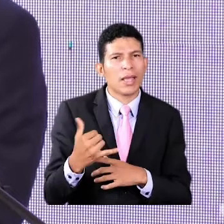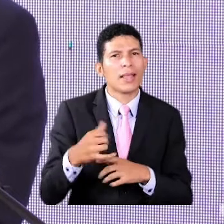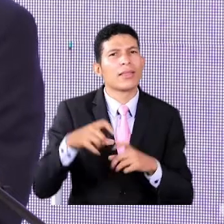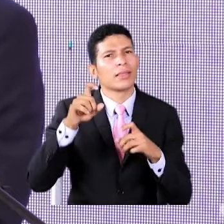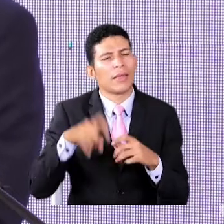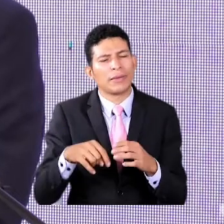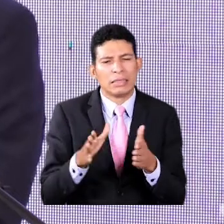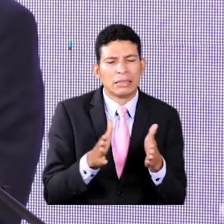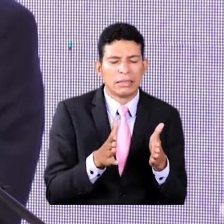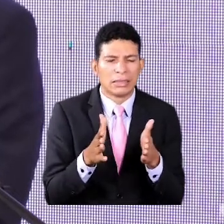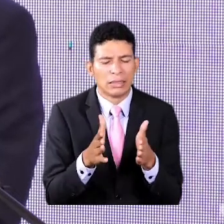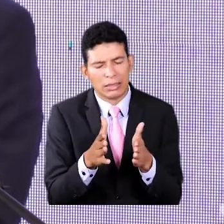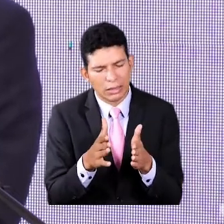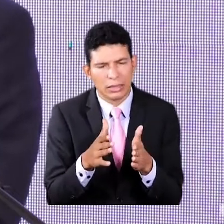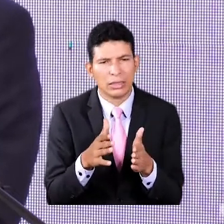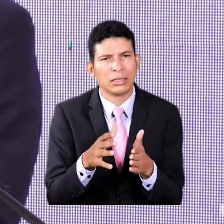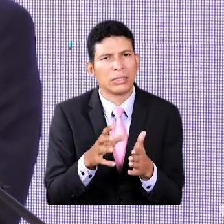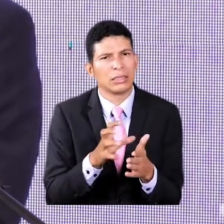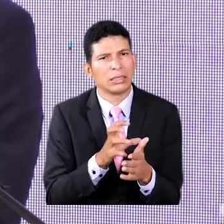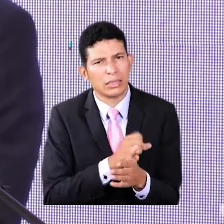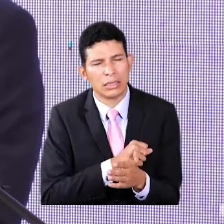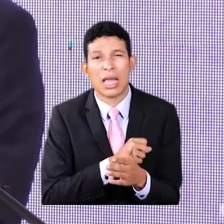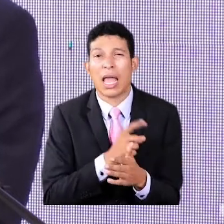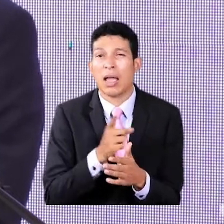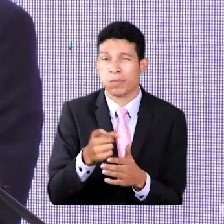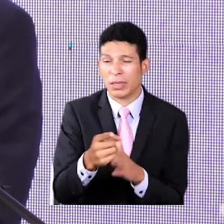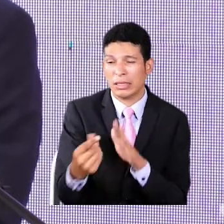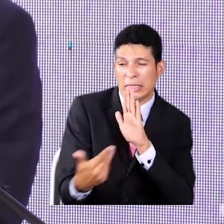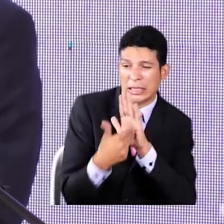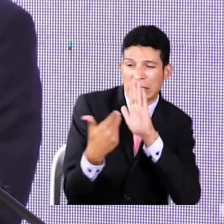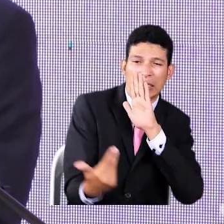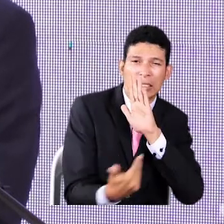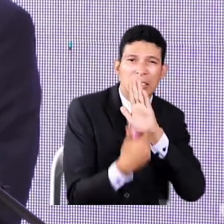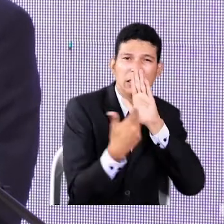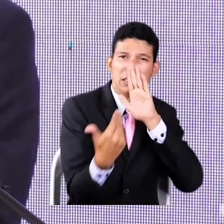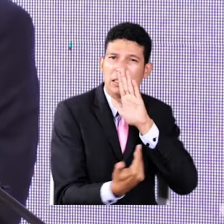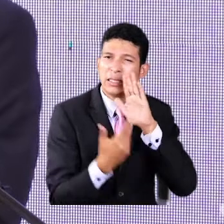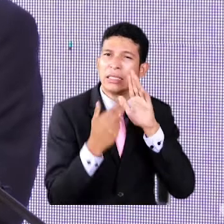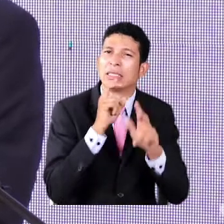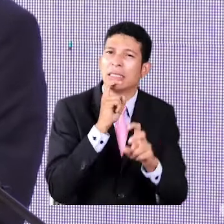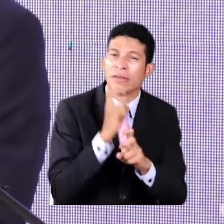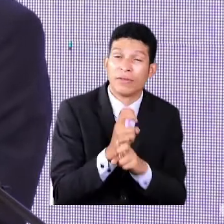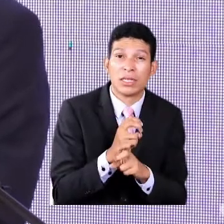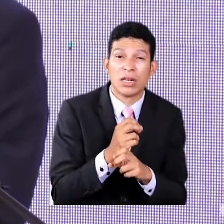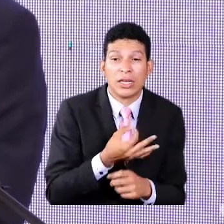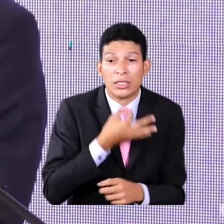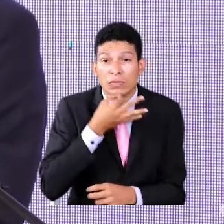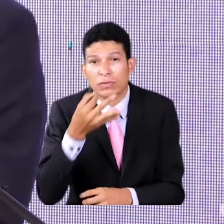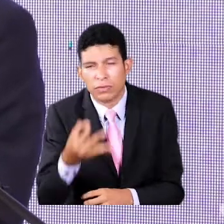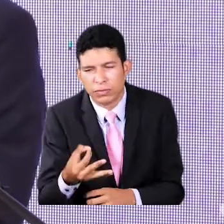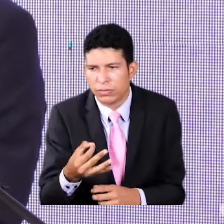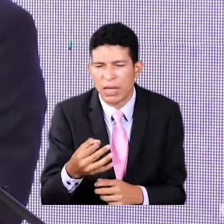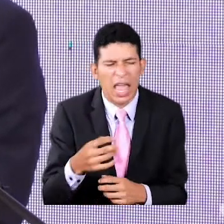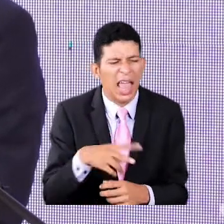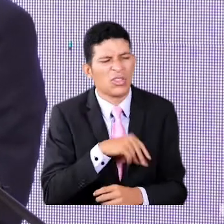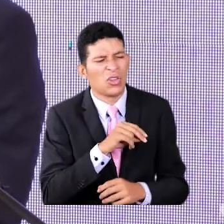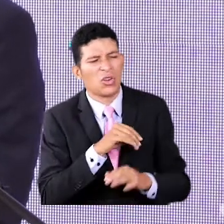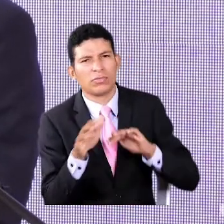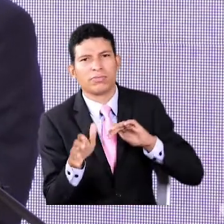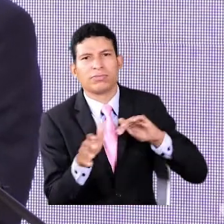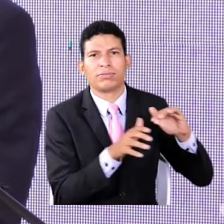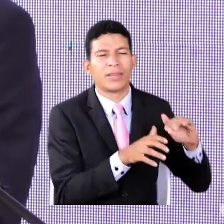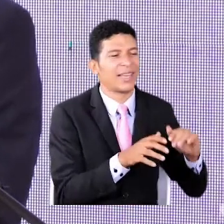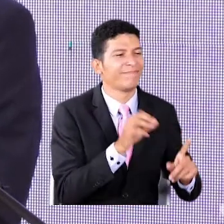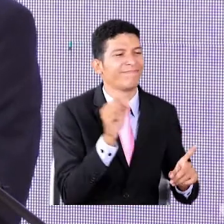este camino en un ambiente a menudo hostil y adverso muchas de sus denuncias fueron negadas archivadas o mal